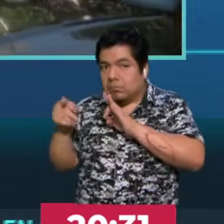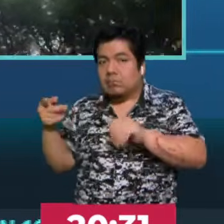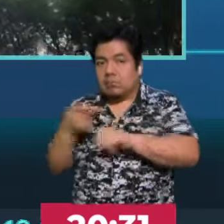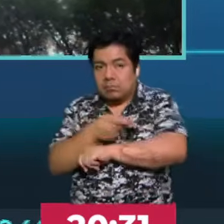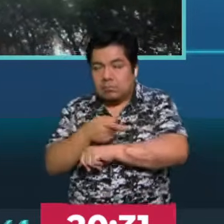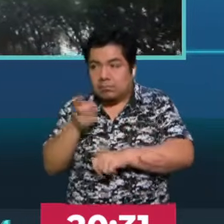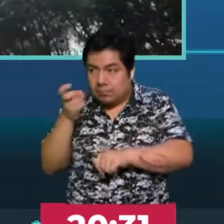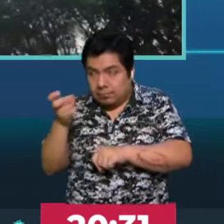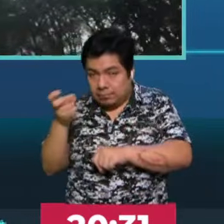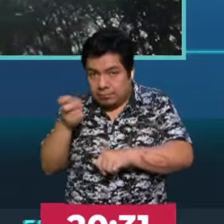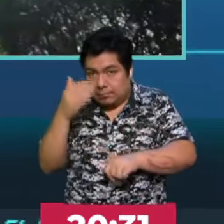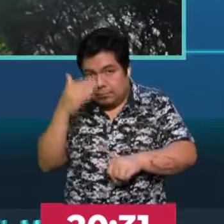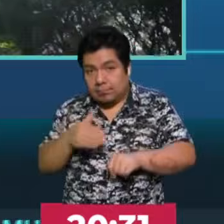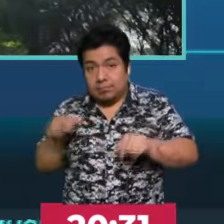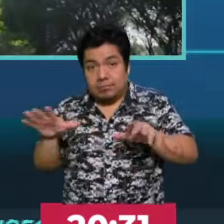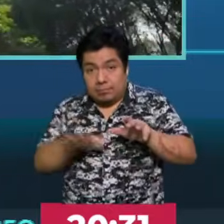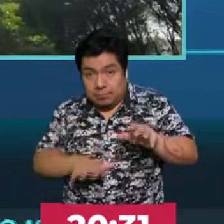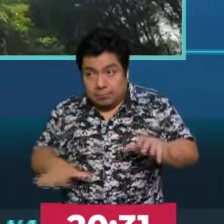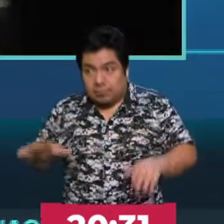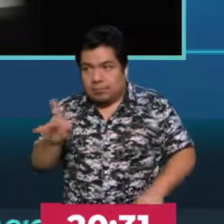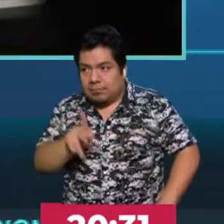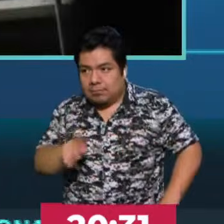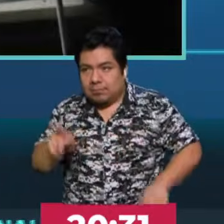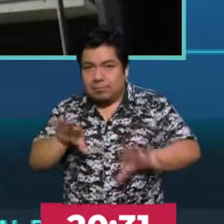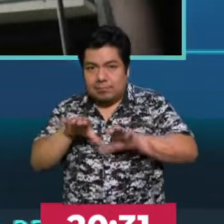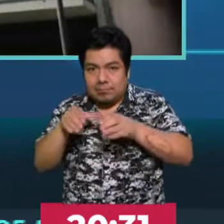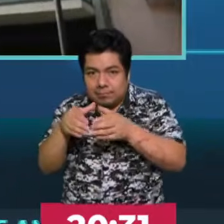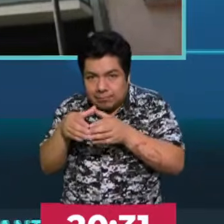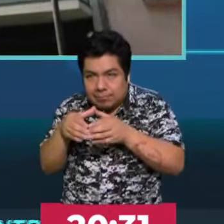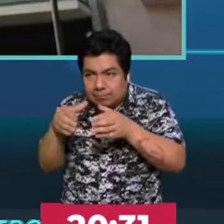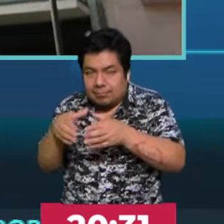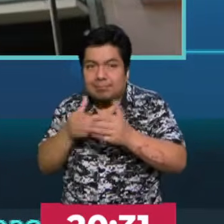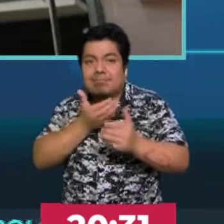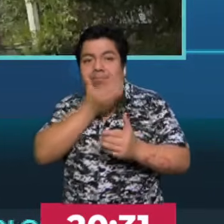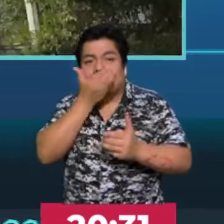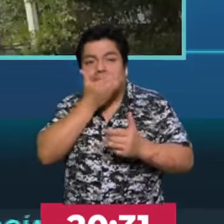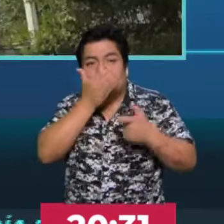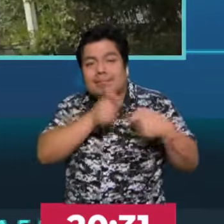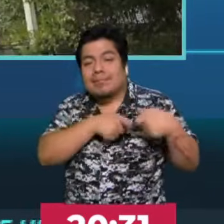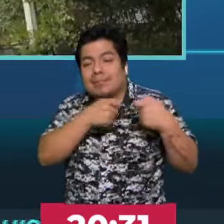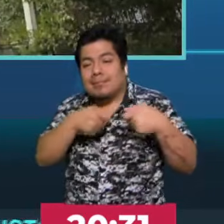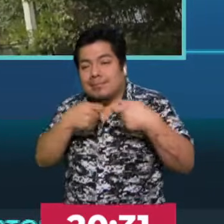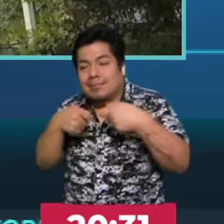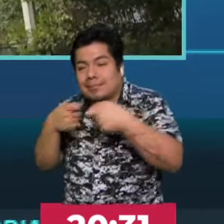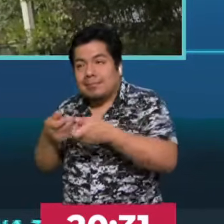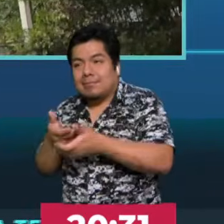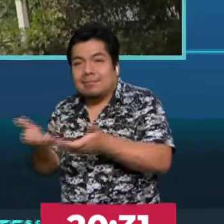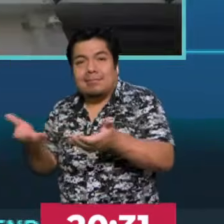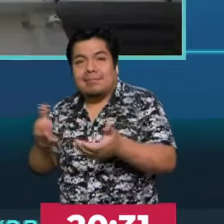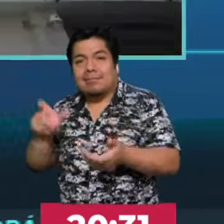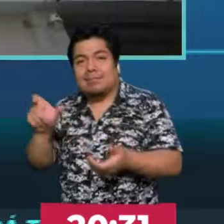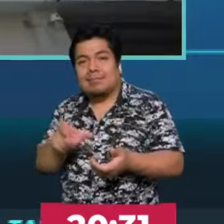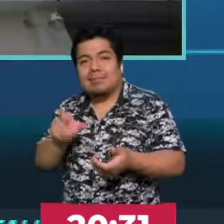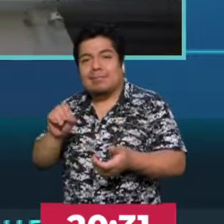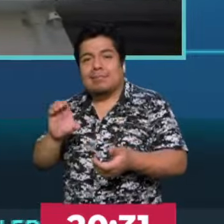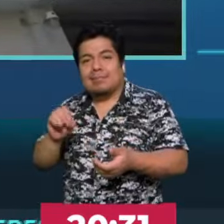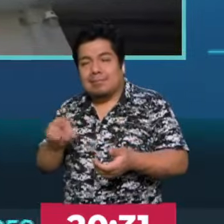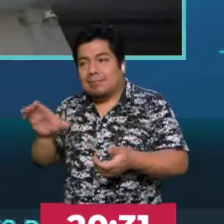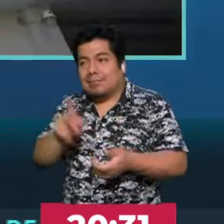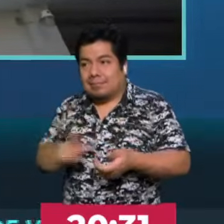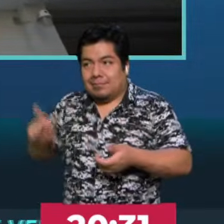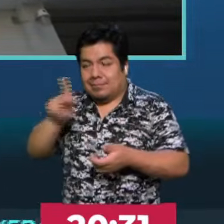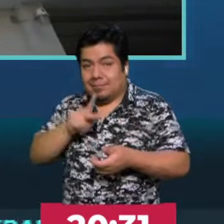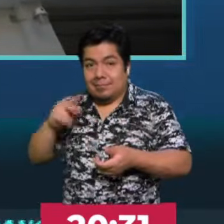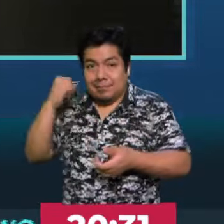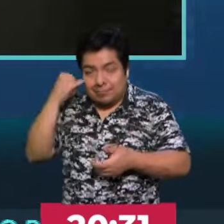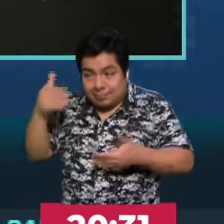es justo, un pueblo, una comunidad tradicional, de los que tú podrías decir pueblos